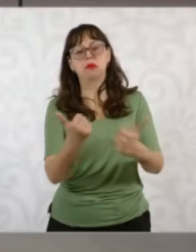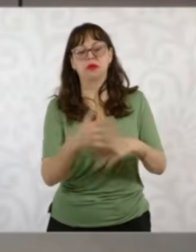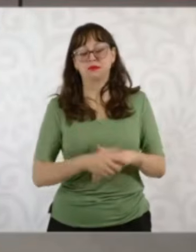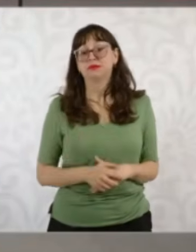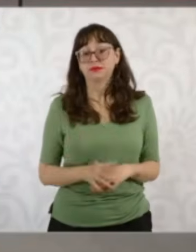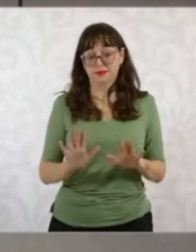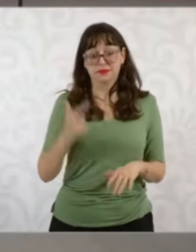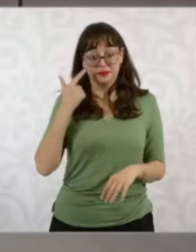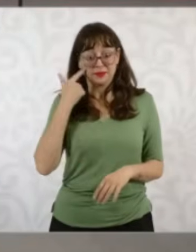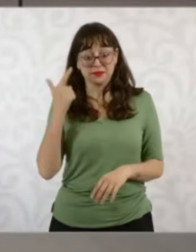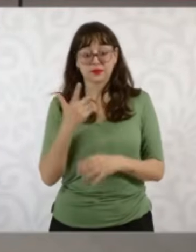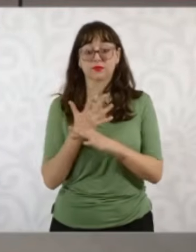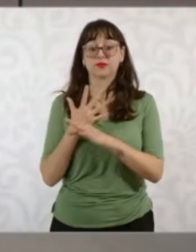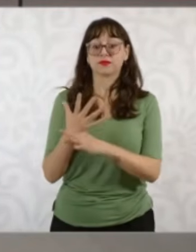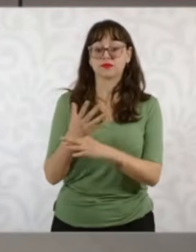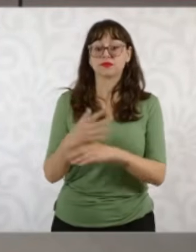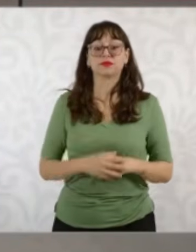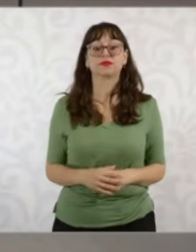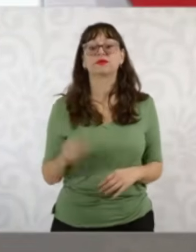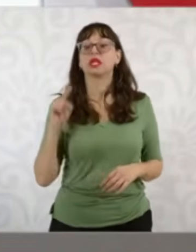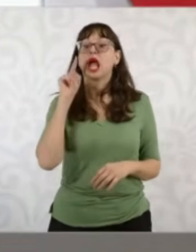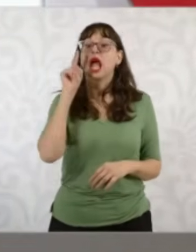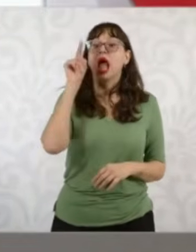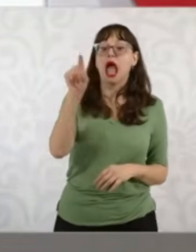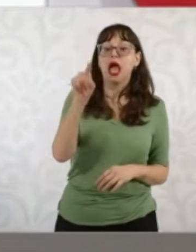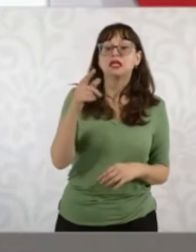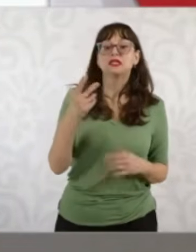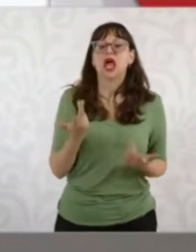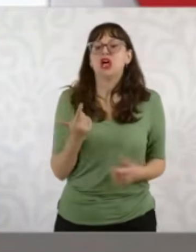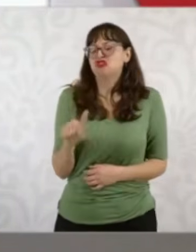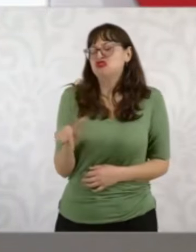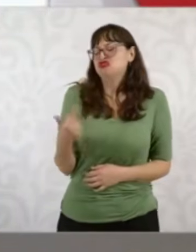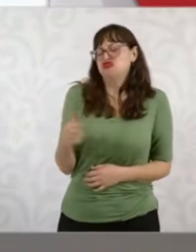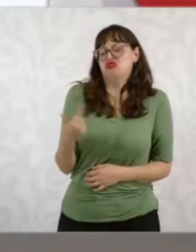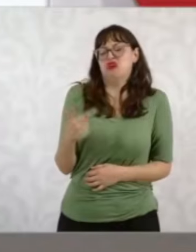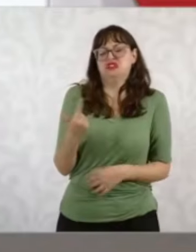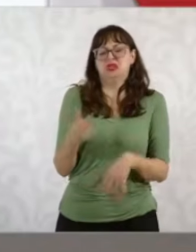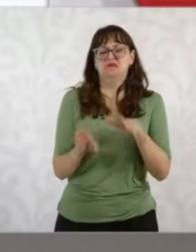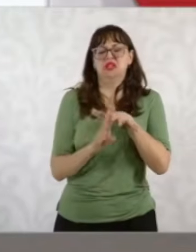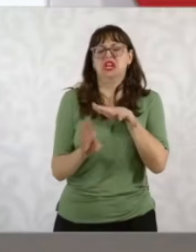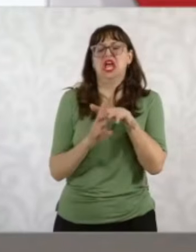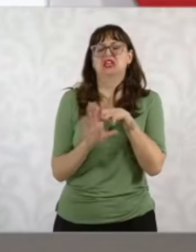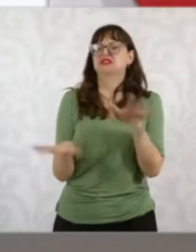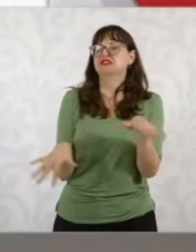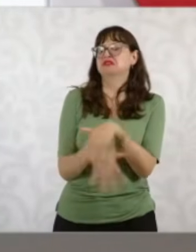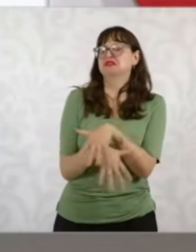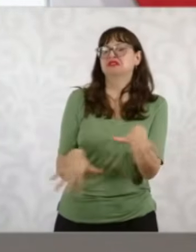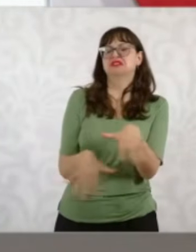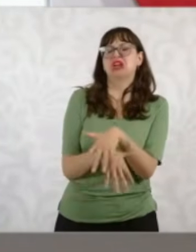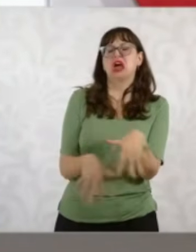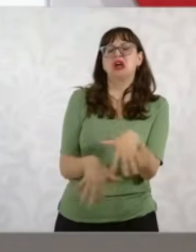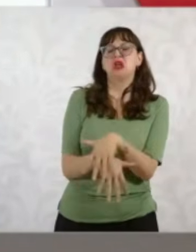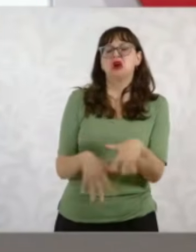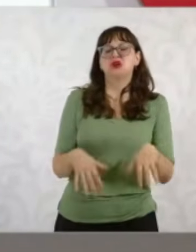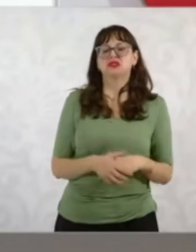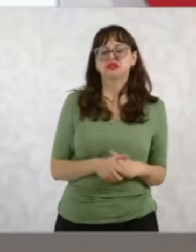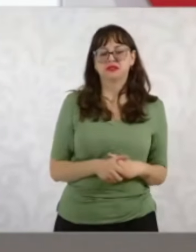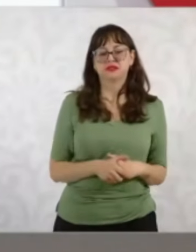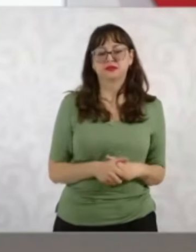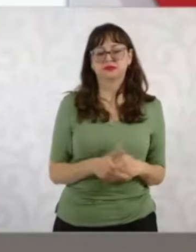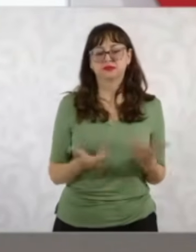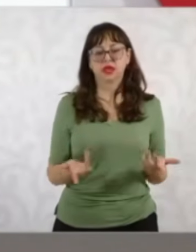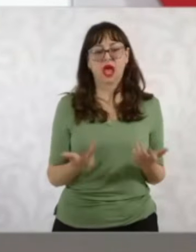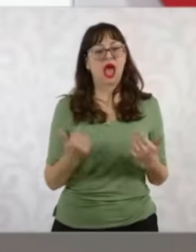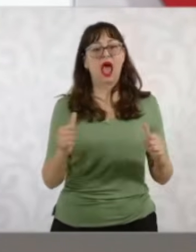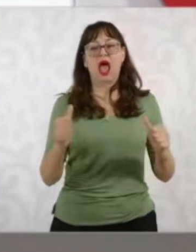engañar, a Claudia Sheinbaum solo la recibieron 12 chairos migrantes. Los que aparecen después que hacen